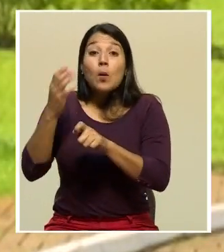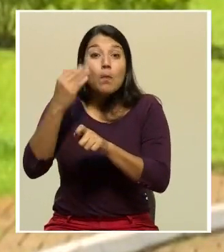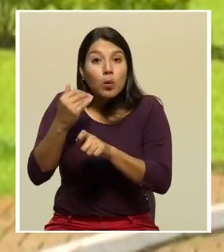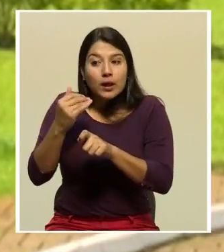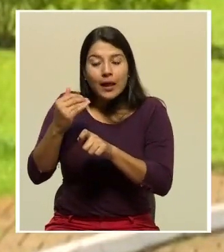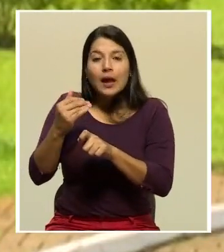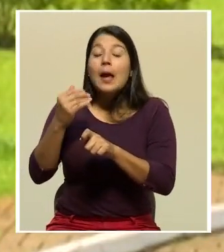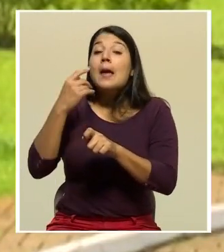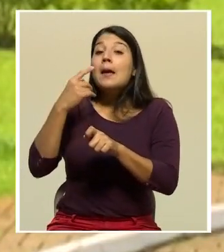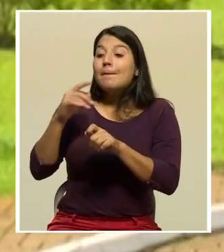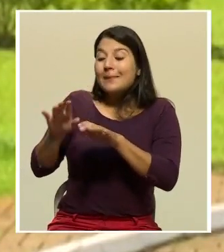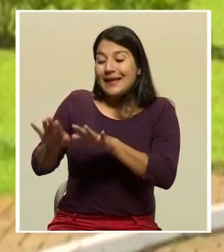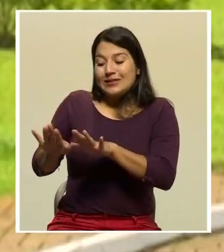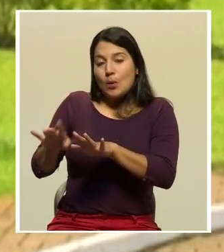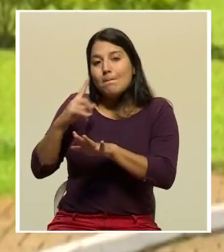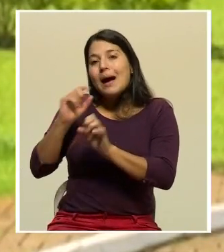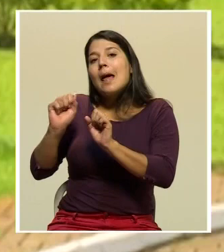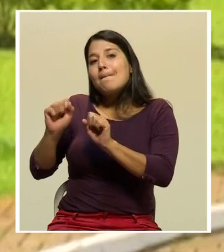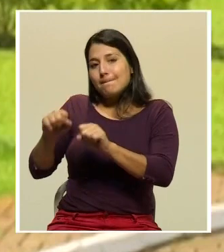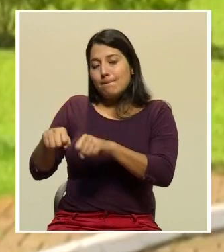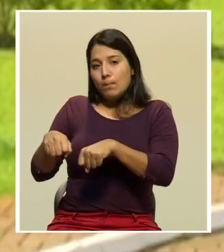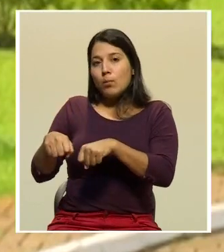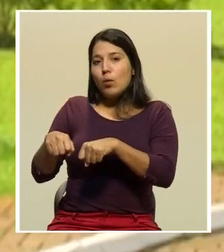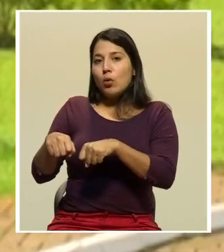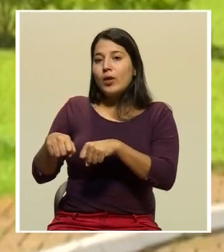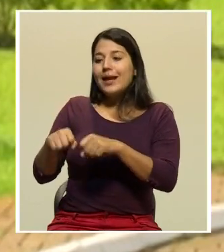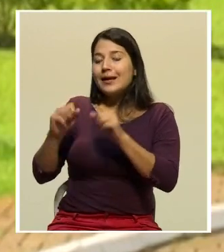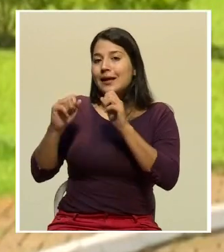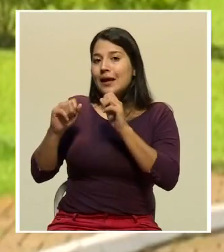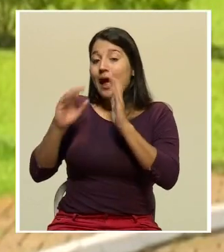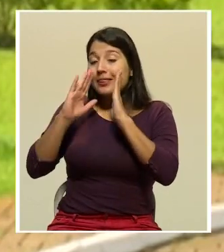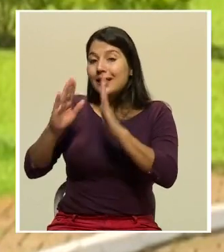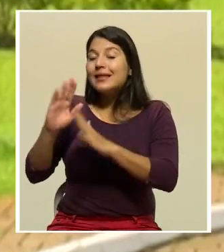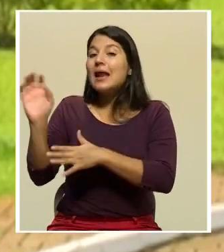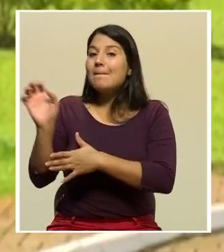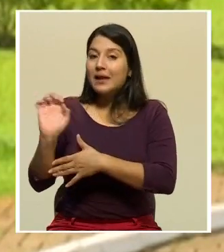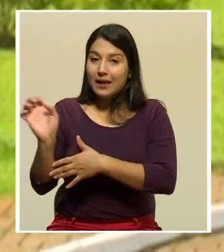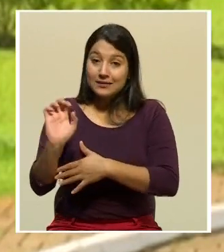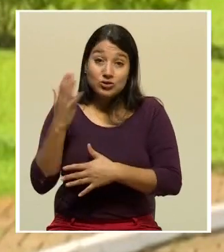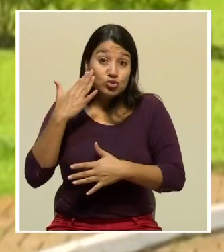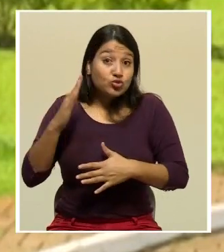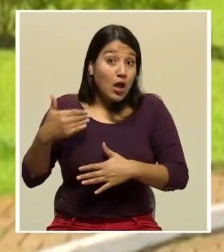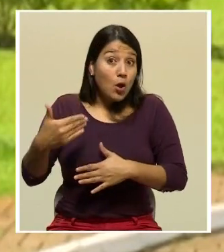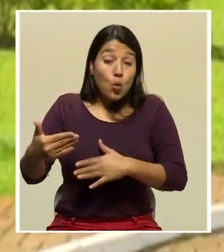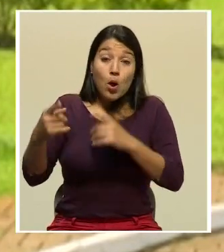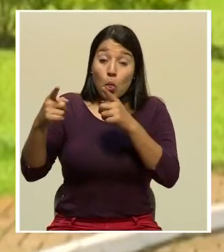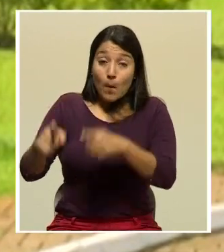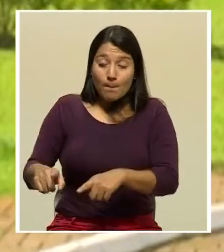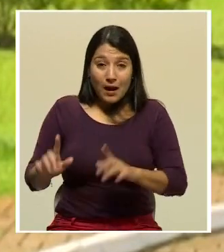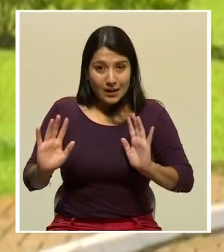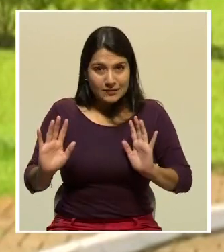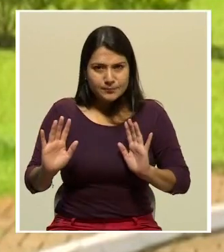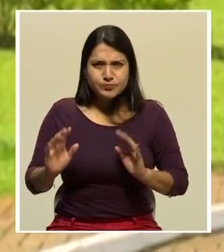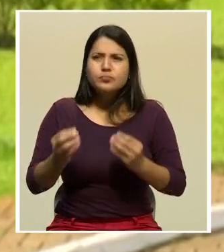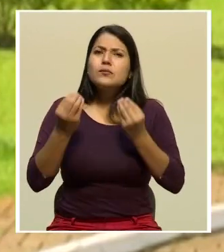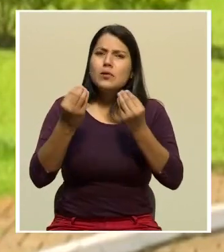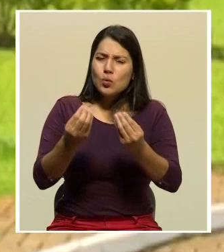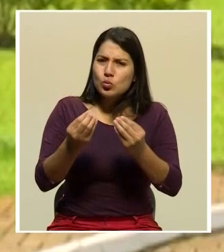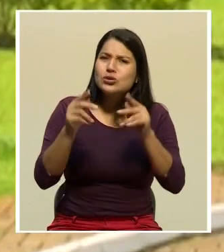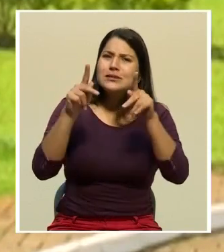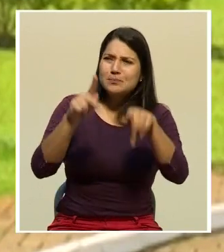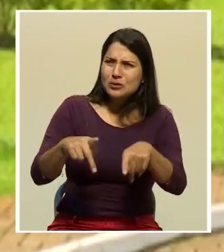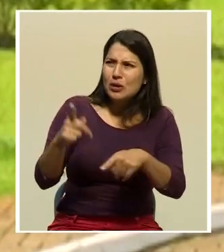lo que hacemos es dejar apartado un espacio para una emergencia. Que si ha sucedido información, gente consultando, sí,